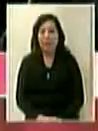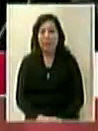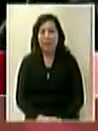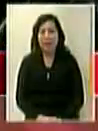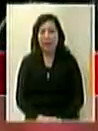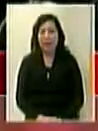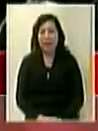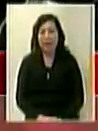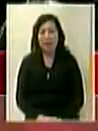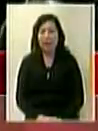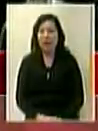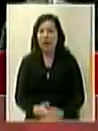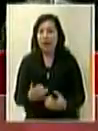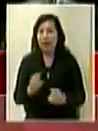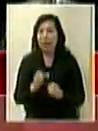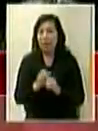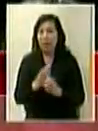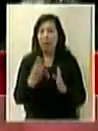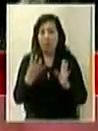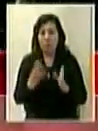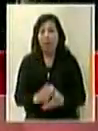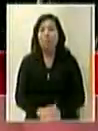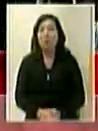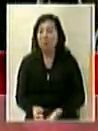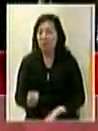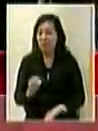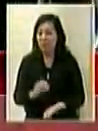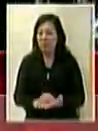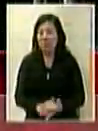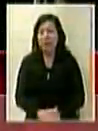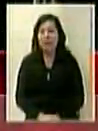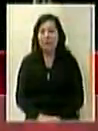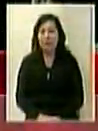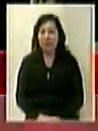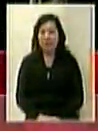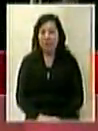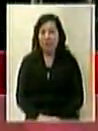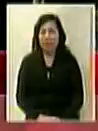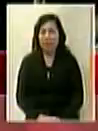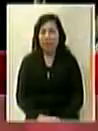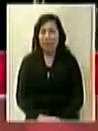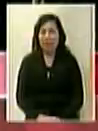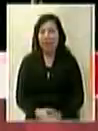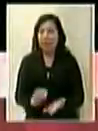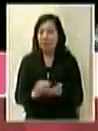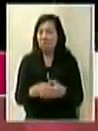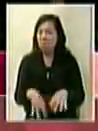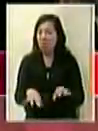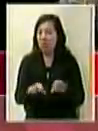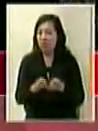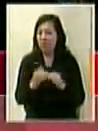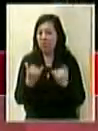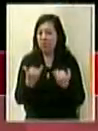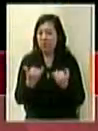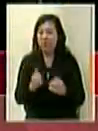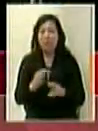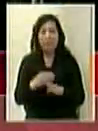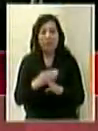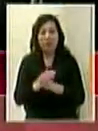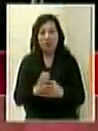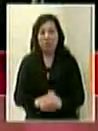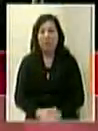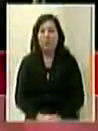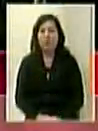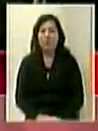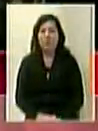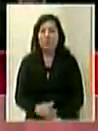tendrá, o se va a llevar a cabo el día 9, el día 9 a las 5 de la tarde. Presidente, respecto a este simulacro, la importancia que revierte acciones de este tipo, por favor. Mira,